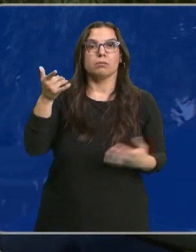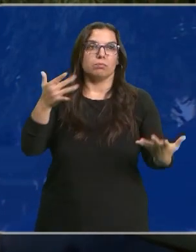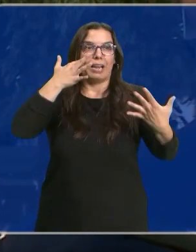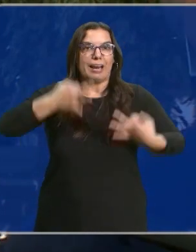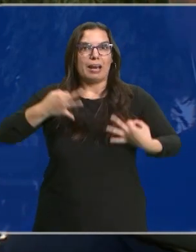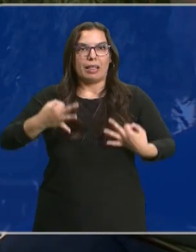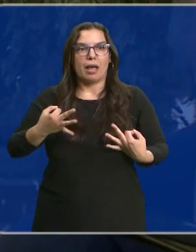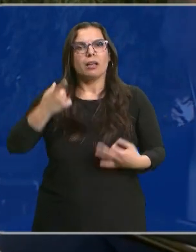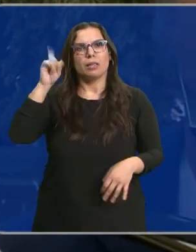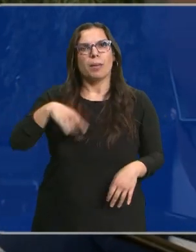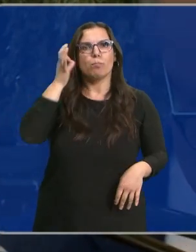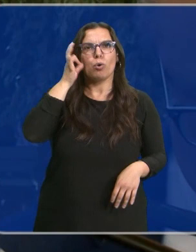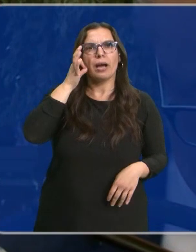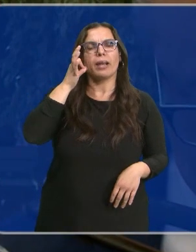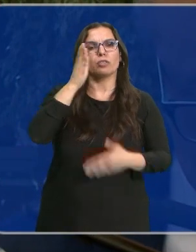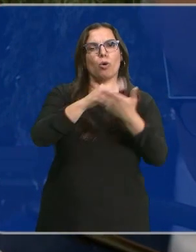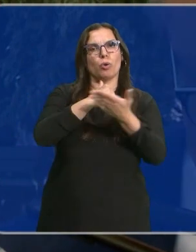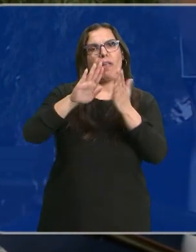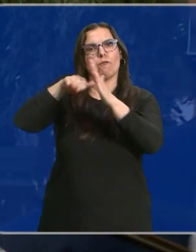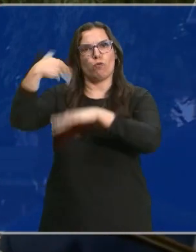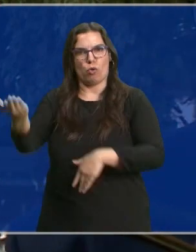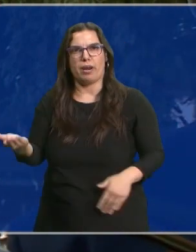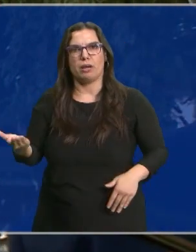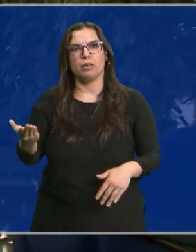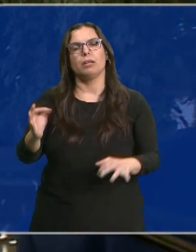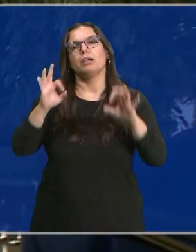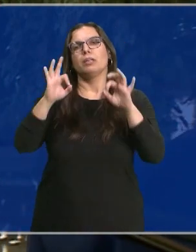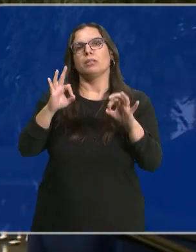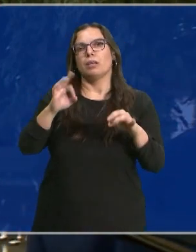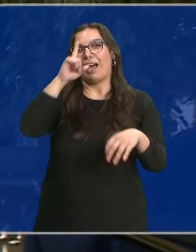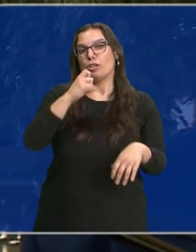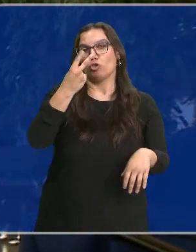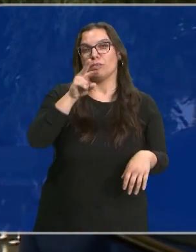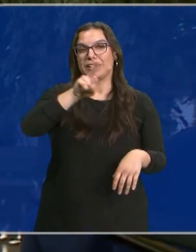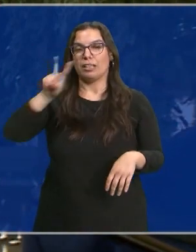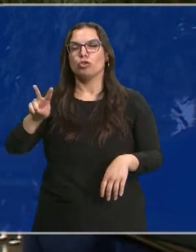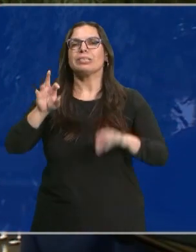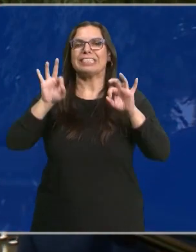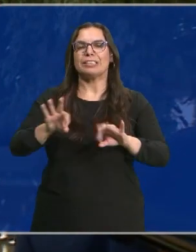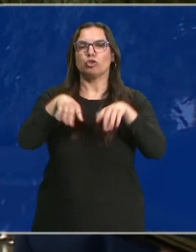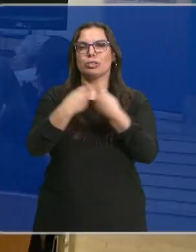también hay mujeres que salen fuera de la comunidad concretamente en año 2022 72.